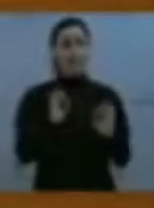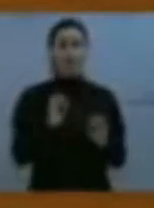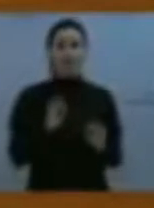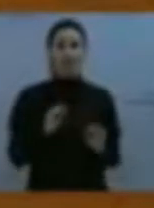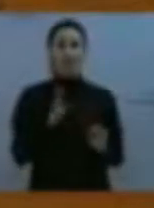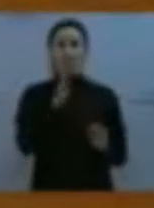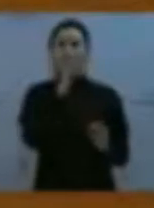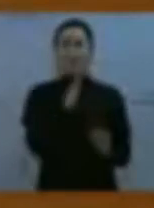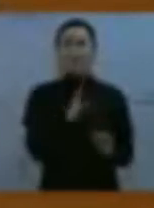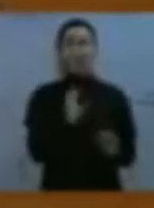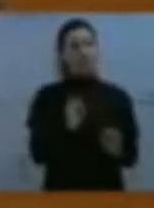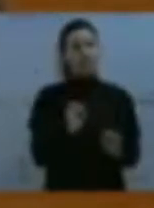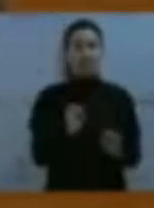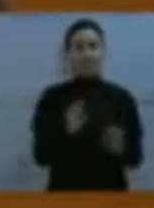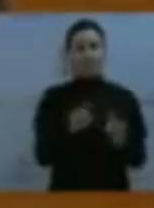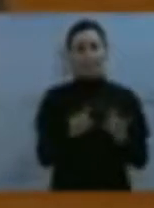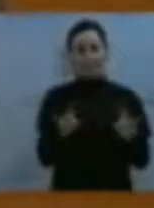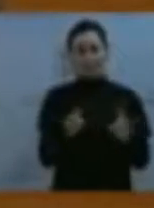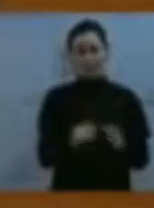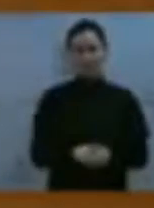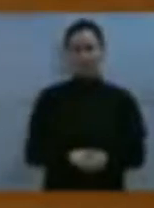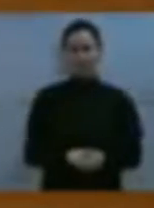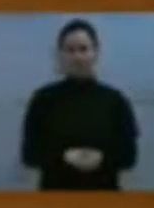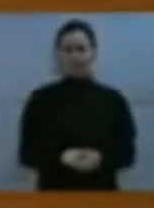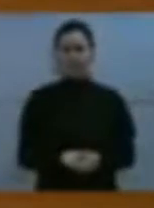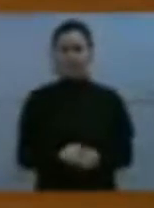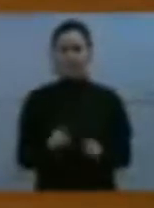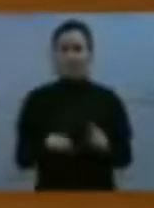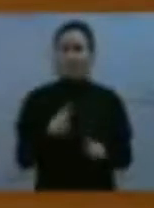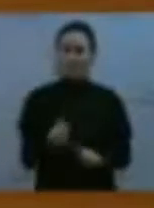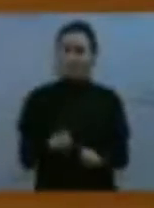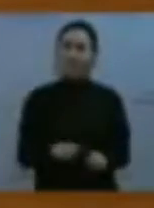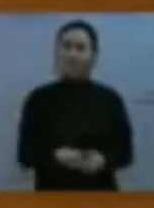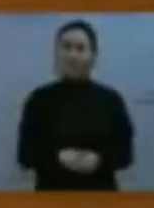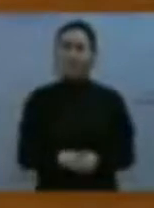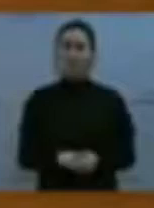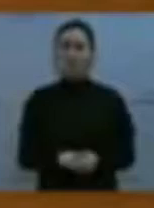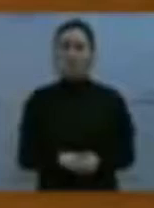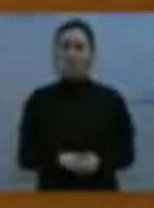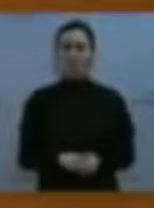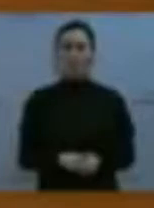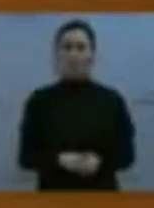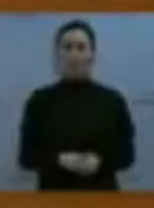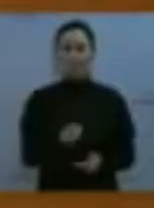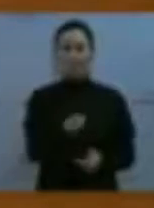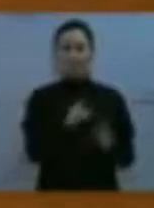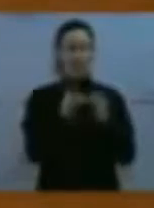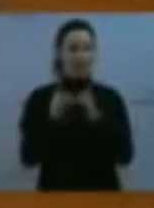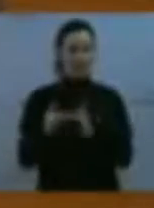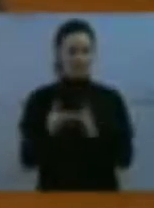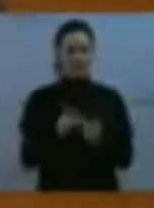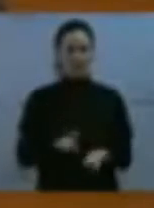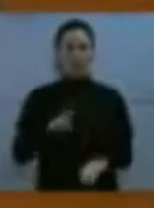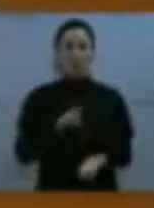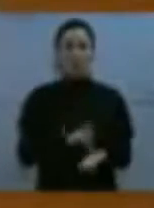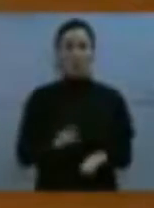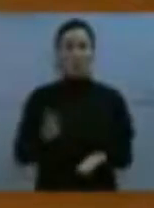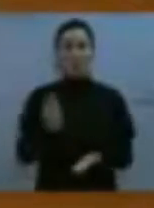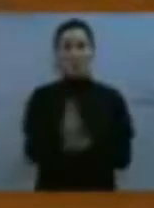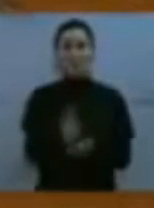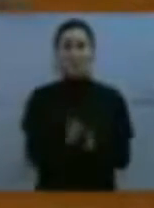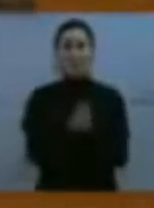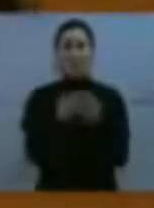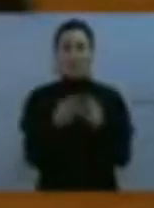señor presidente, usted sabe muy bien, porque estaba en primera fila en la presentación de un libro que a mí me hubiese gustado ir si la agenda me lo